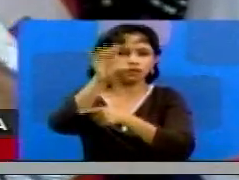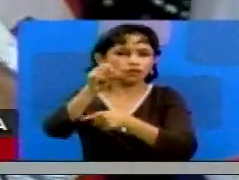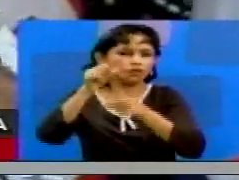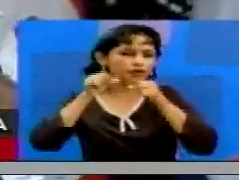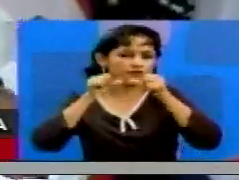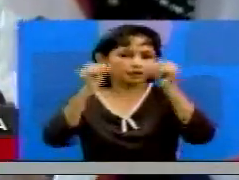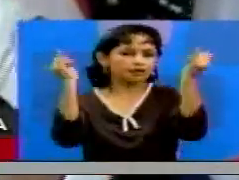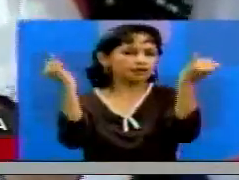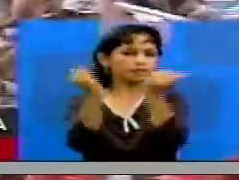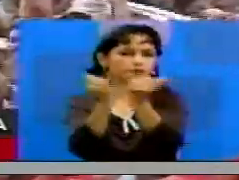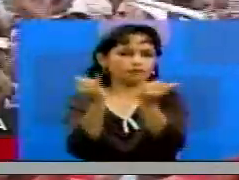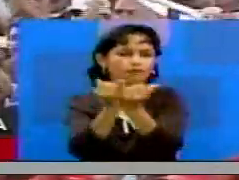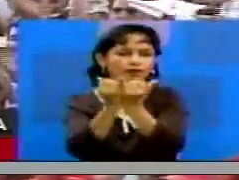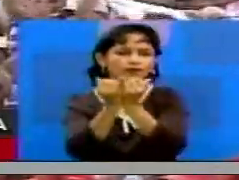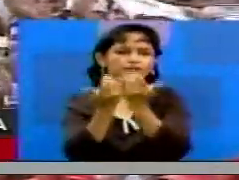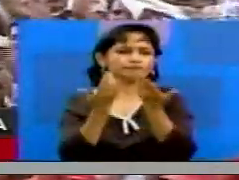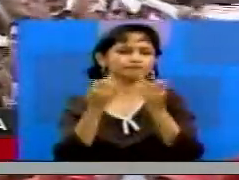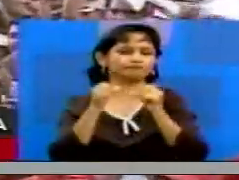2 córdobas 50 centavos.